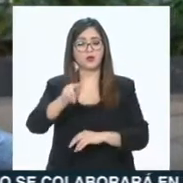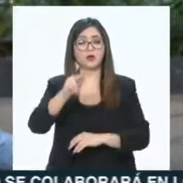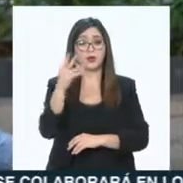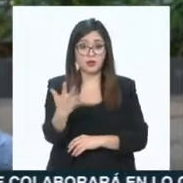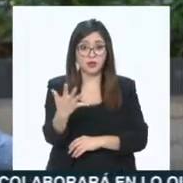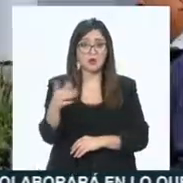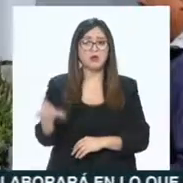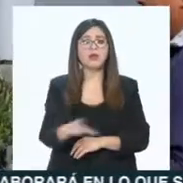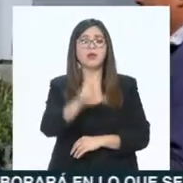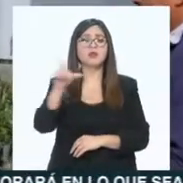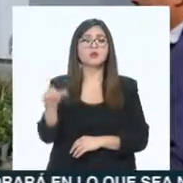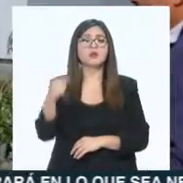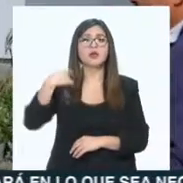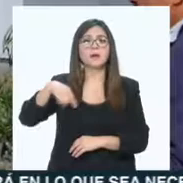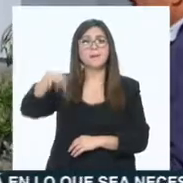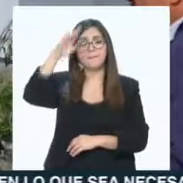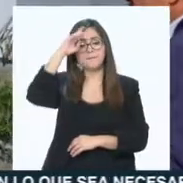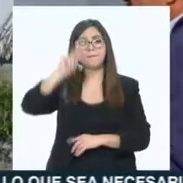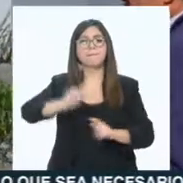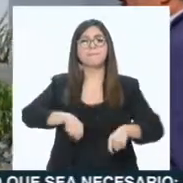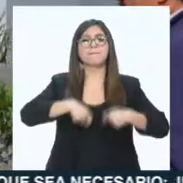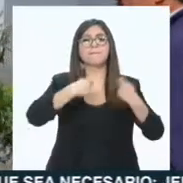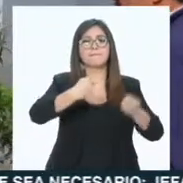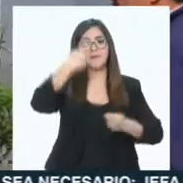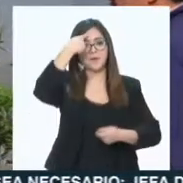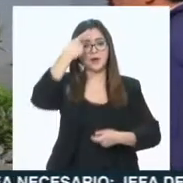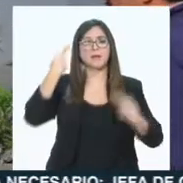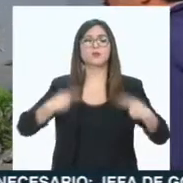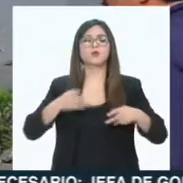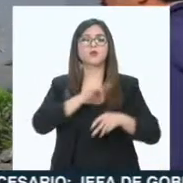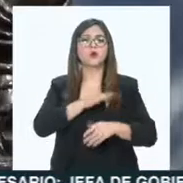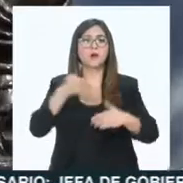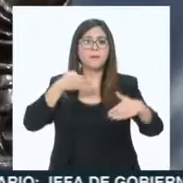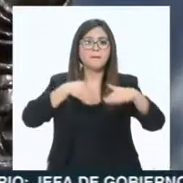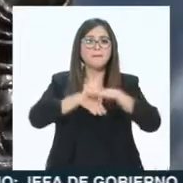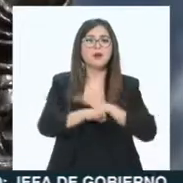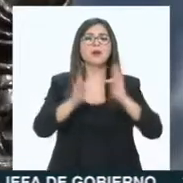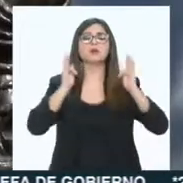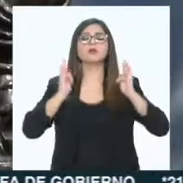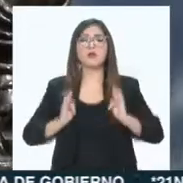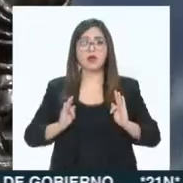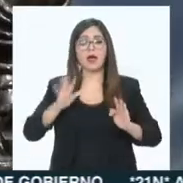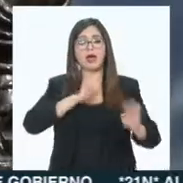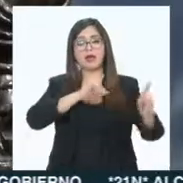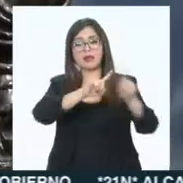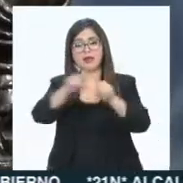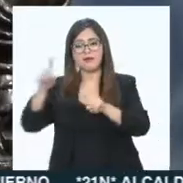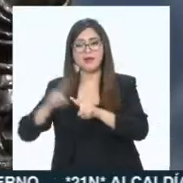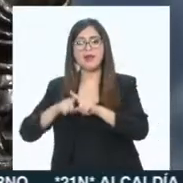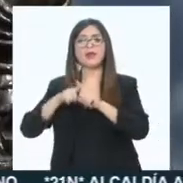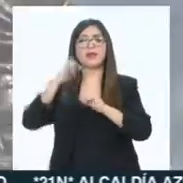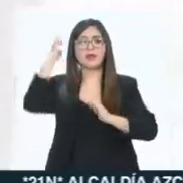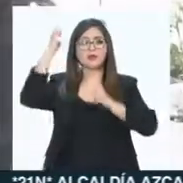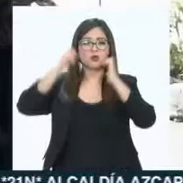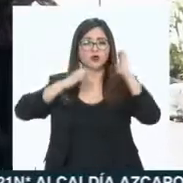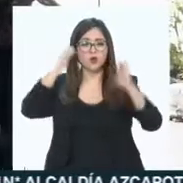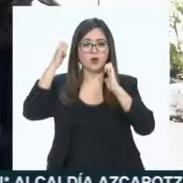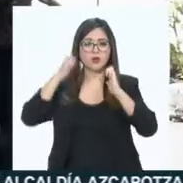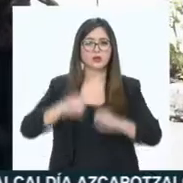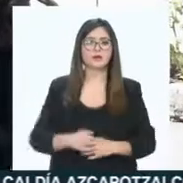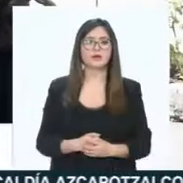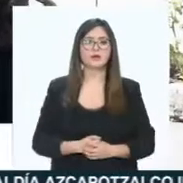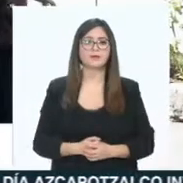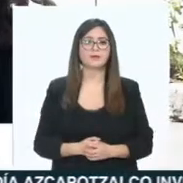convertirse en un espacio de tranquilidad en el corazón de la ciudad, en donde se pueden apreciar diversas exposiciones.